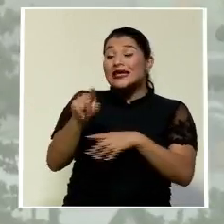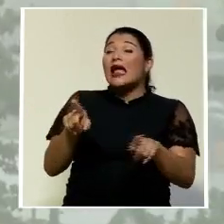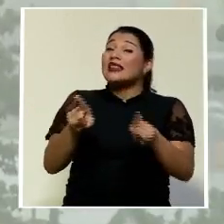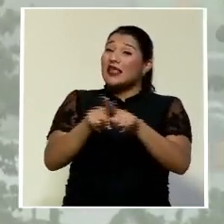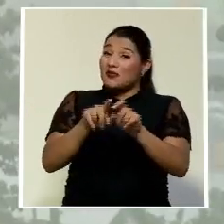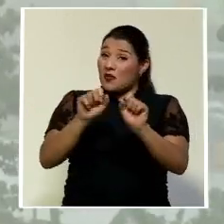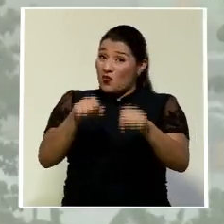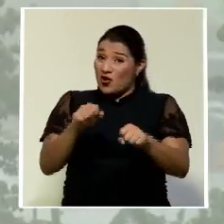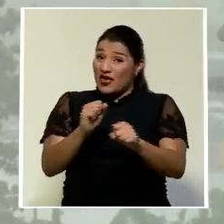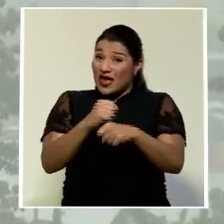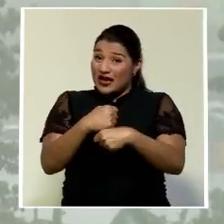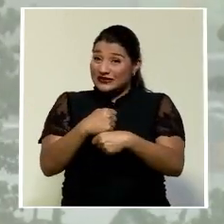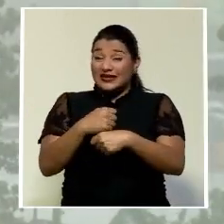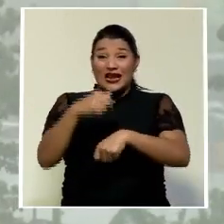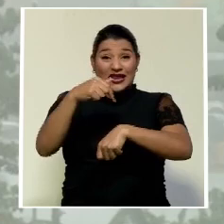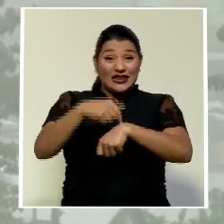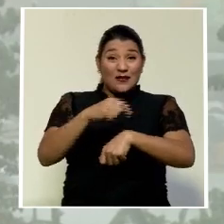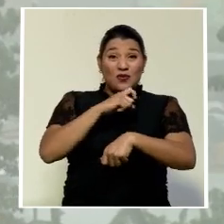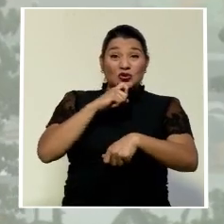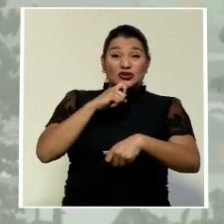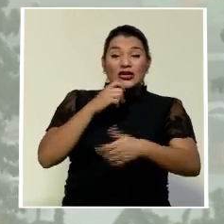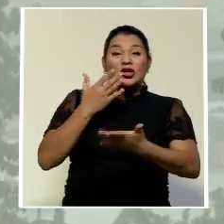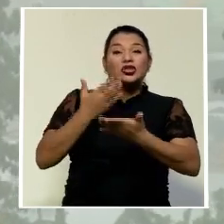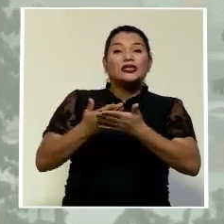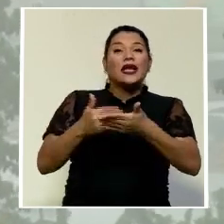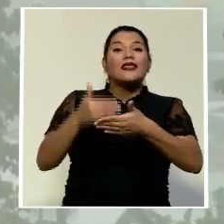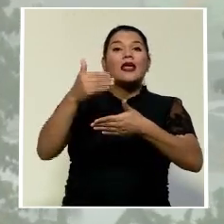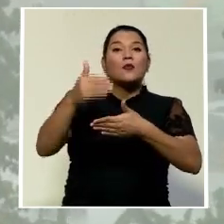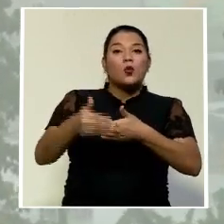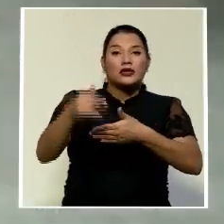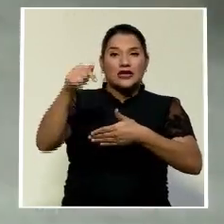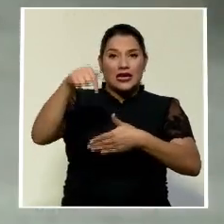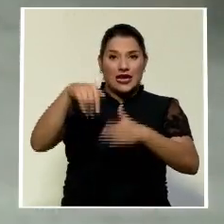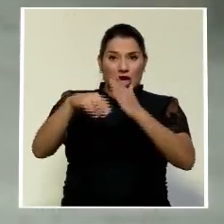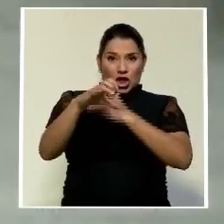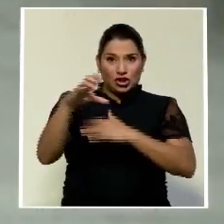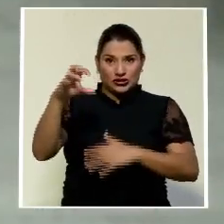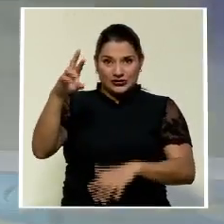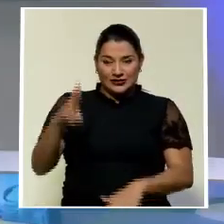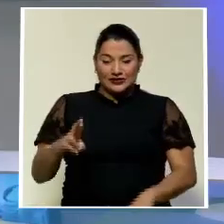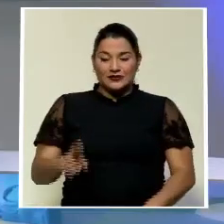retrasar el ingreso de la época seca al país.